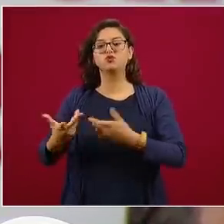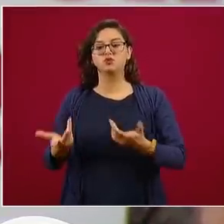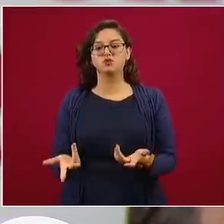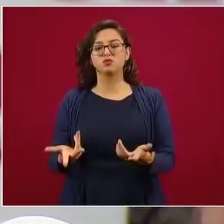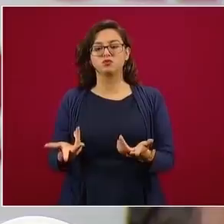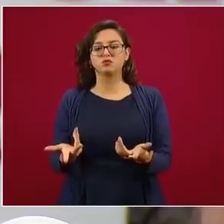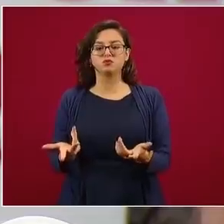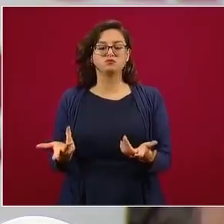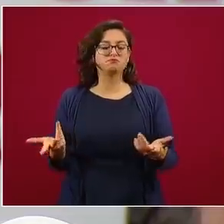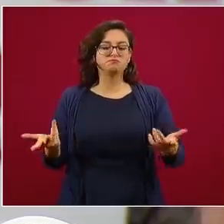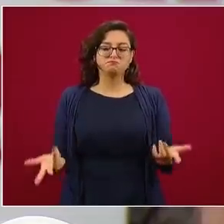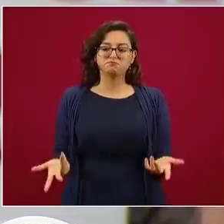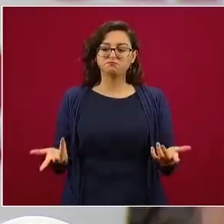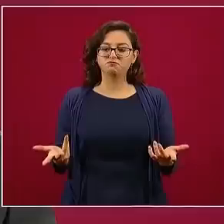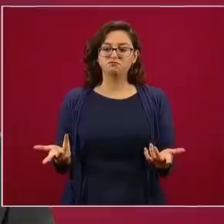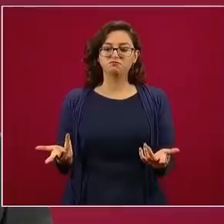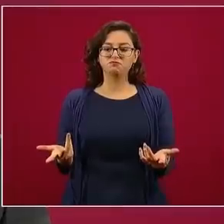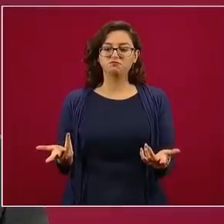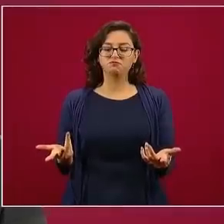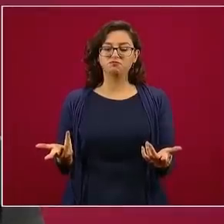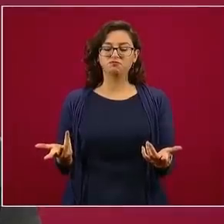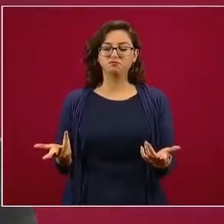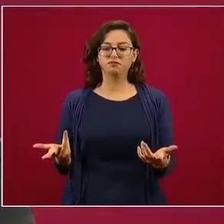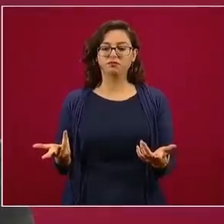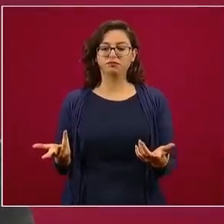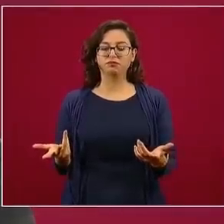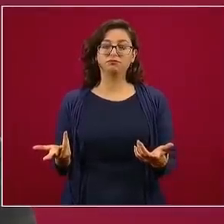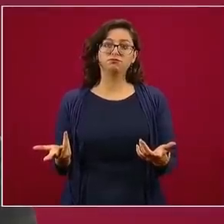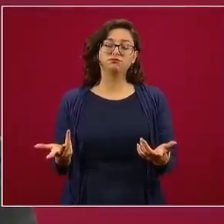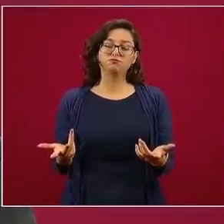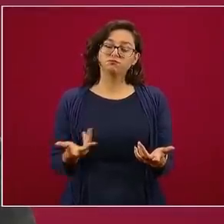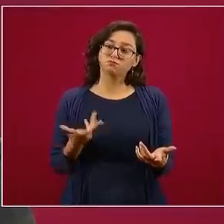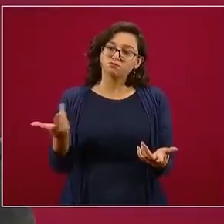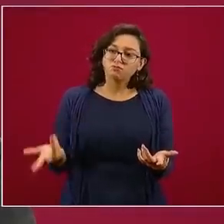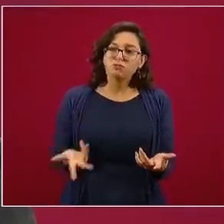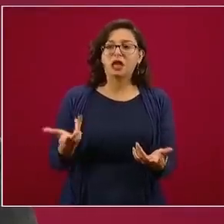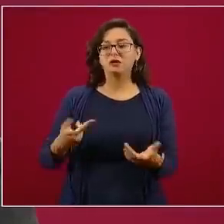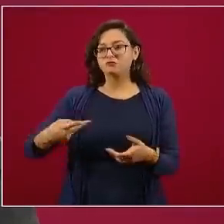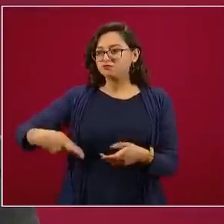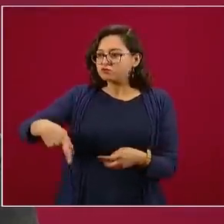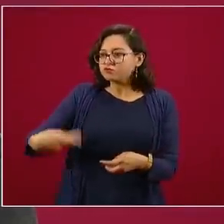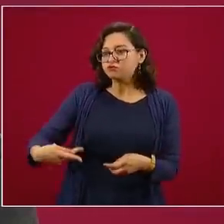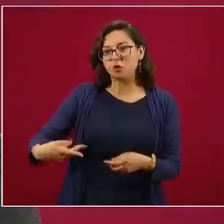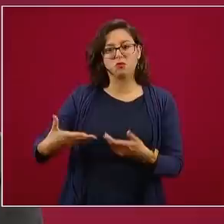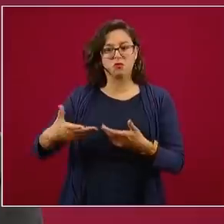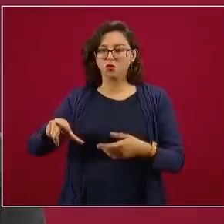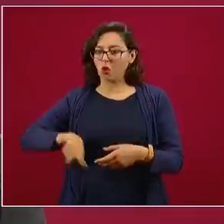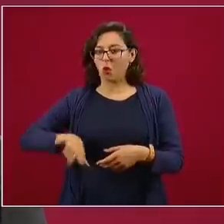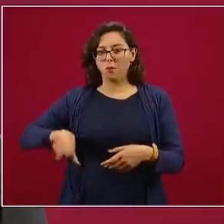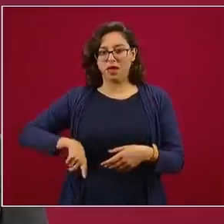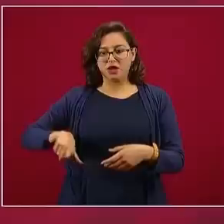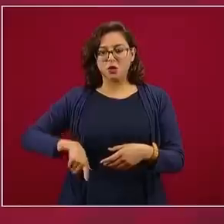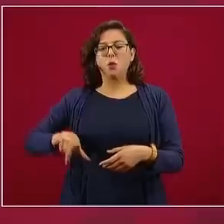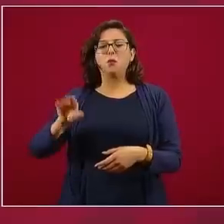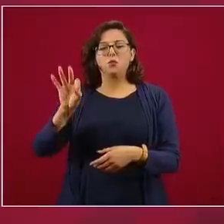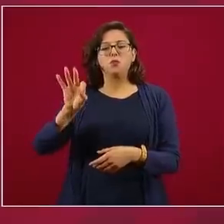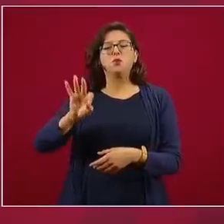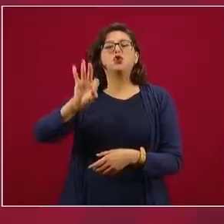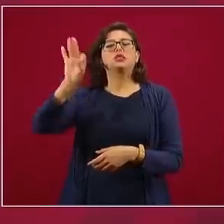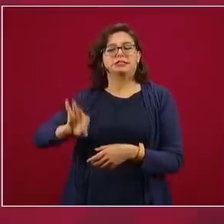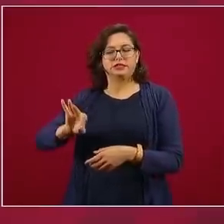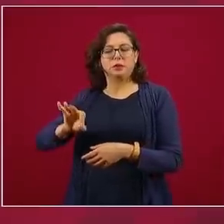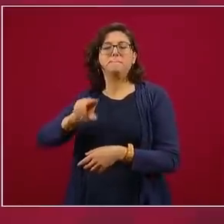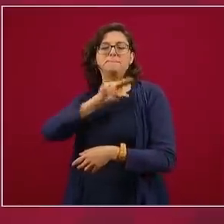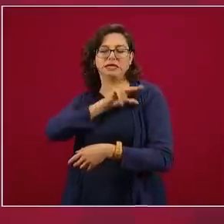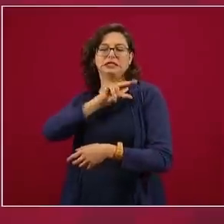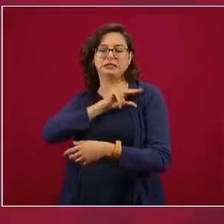paraestatal, con una propiedad casi de manera absoluta pública, pero con un porcentaje de participación